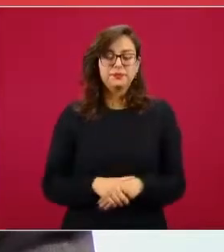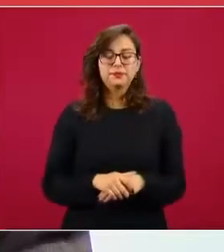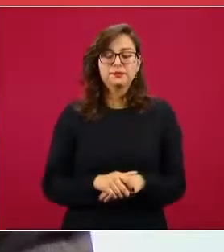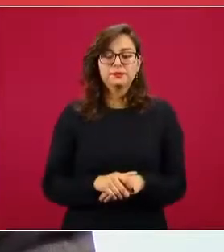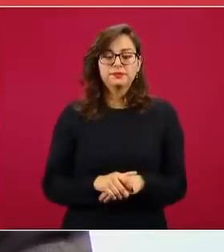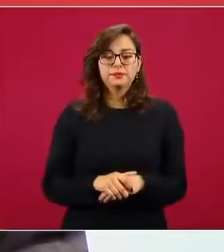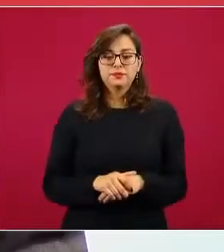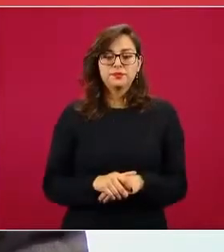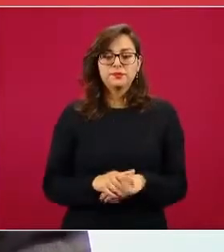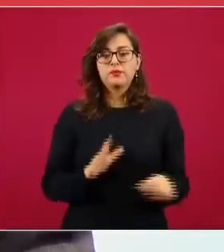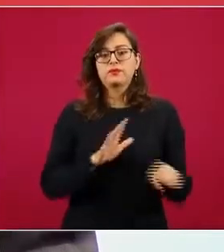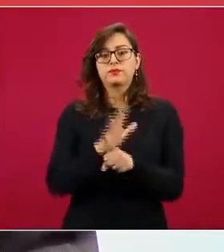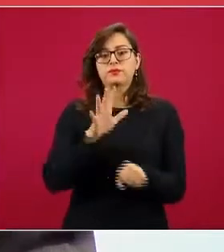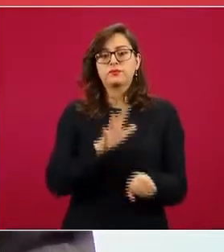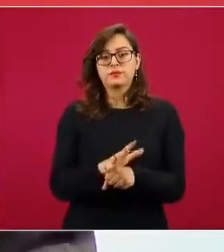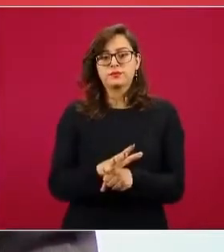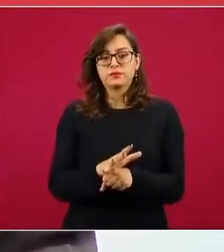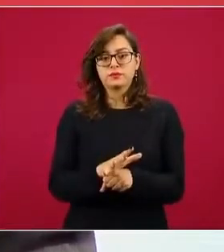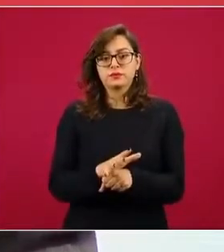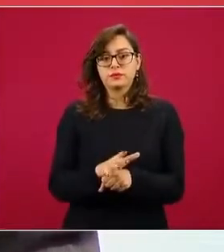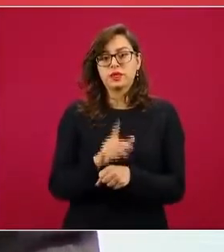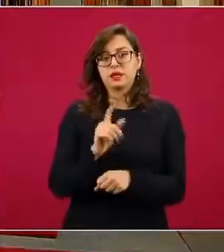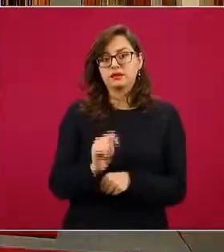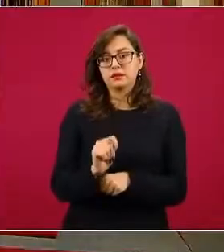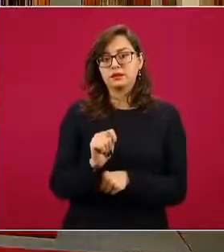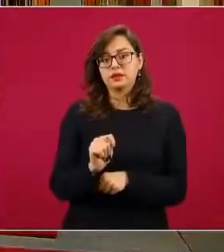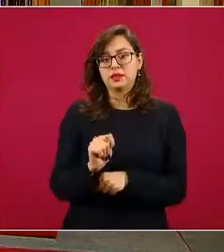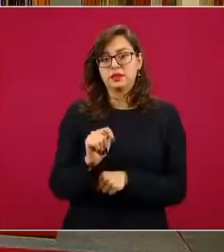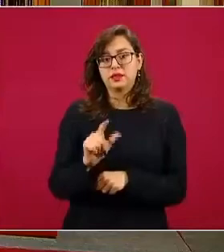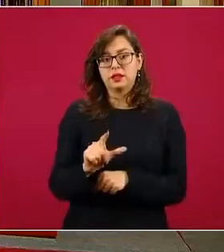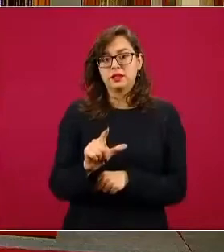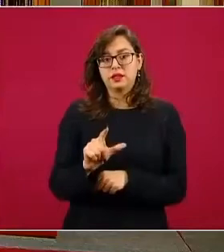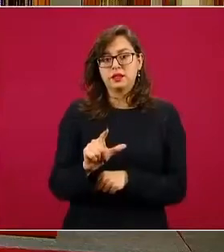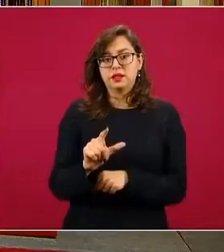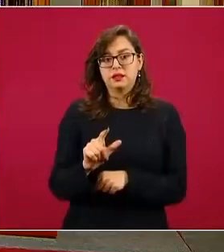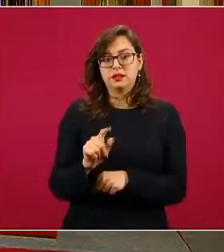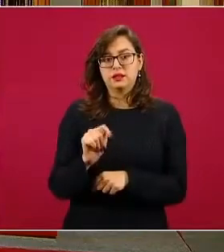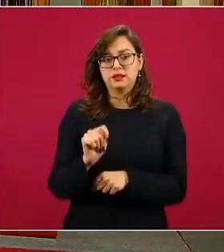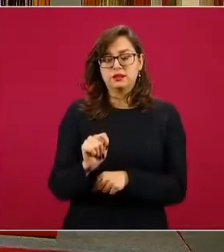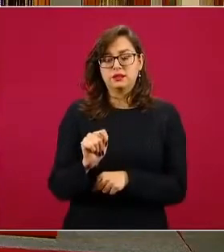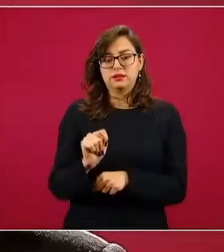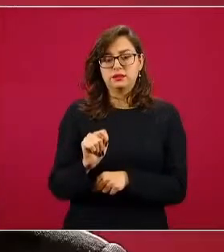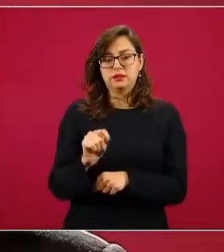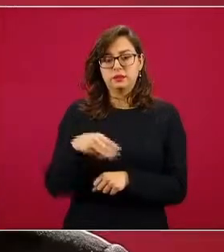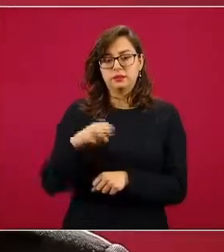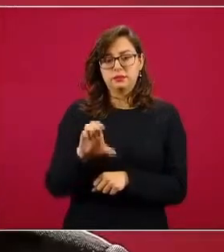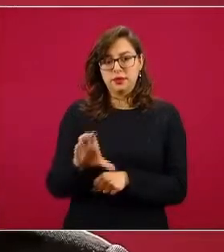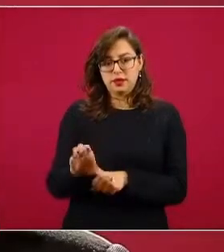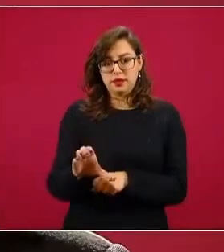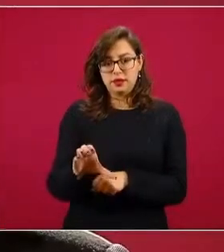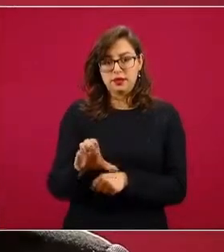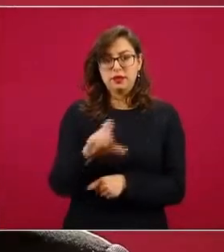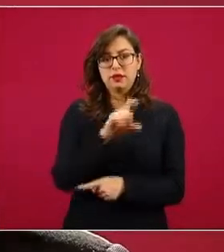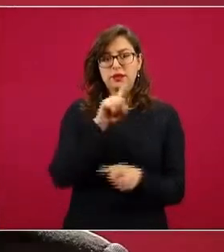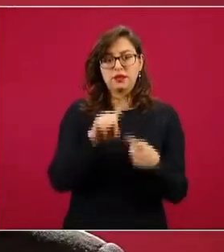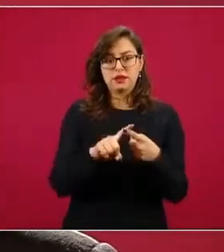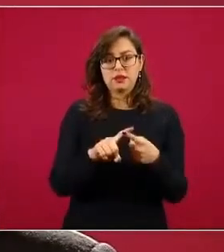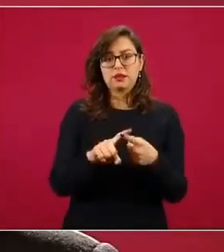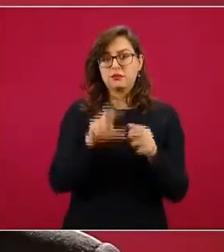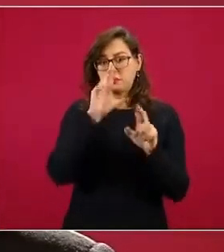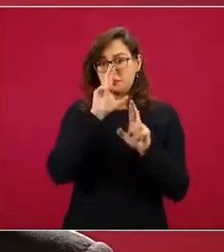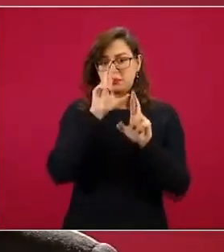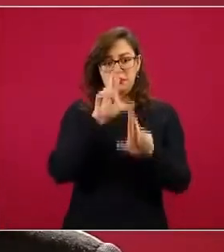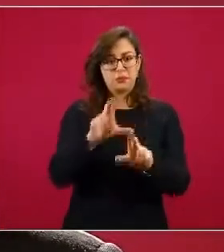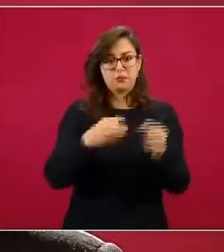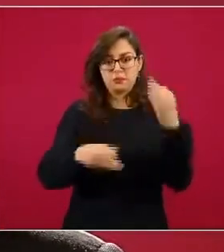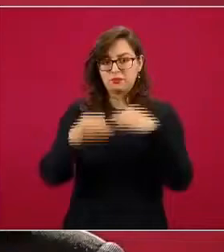Tratado de Comercio México-Estados Unidos y Canadá-Estados Unidos, el TEMEC. Se